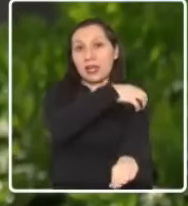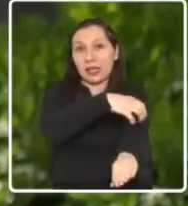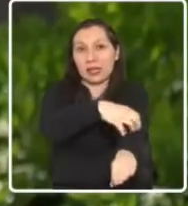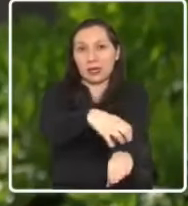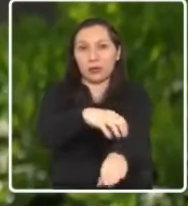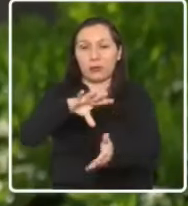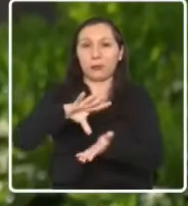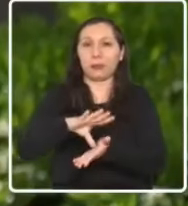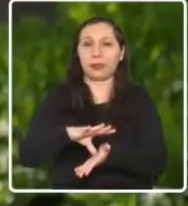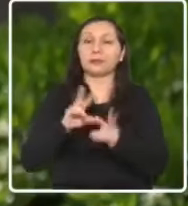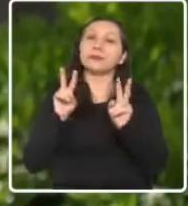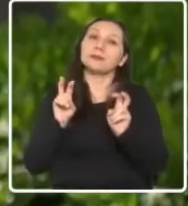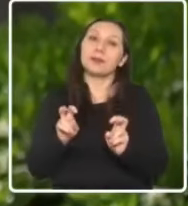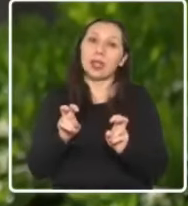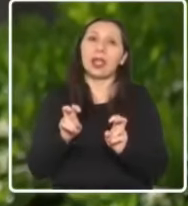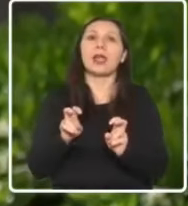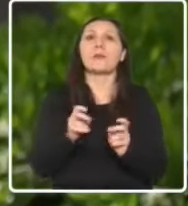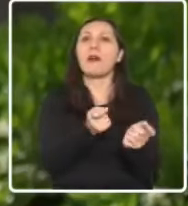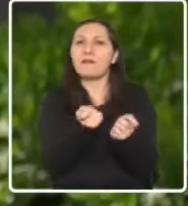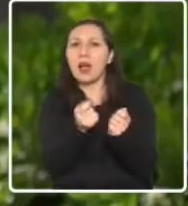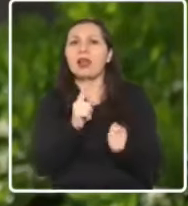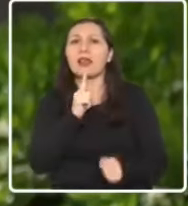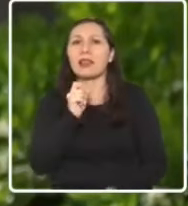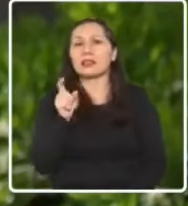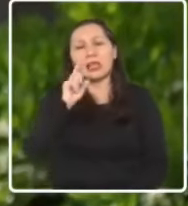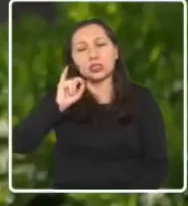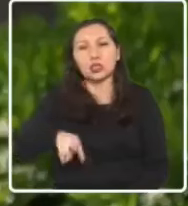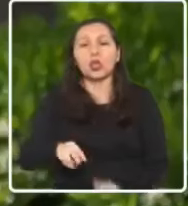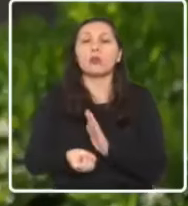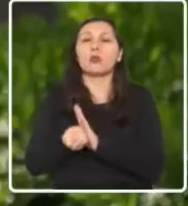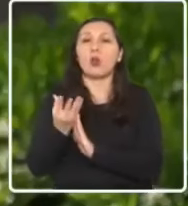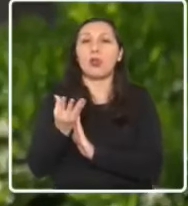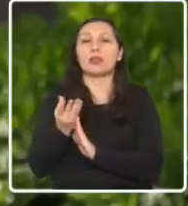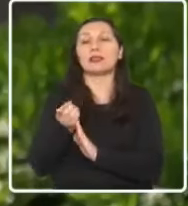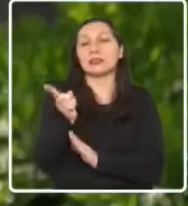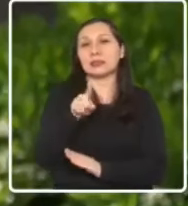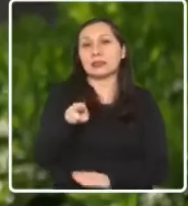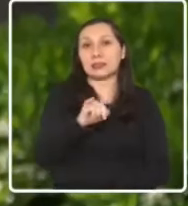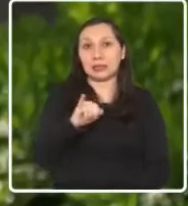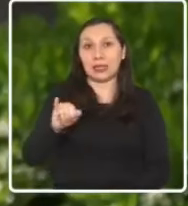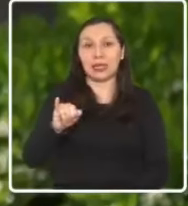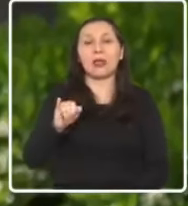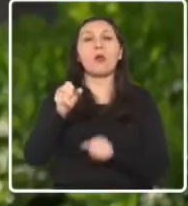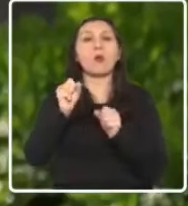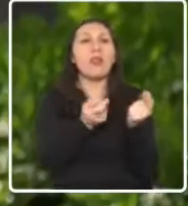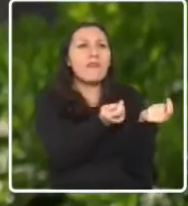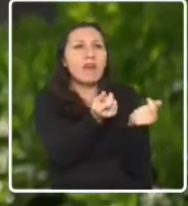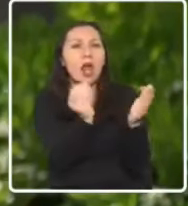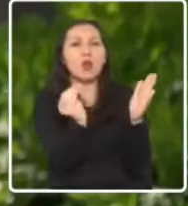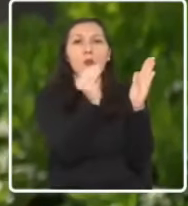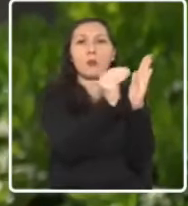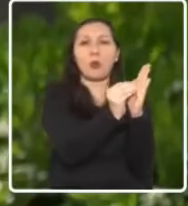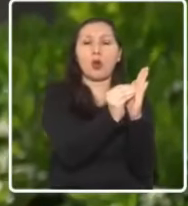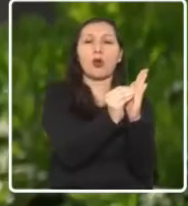país. En materia de tasación, se moderniza la facultad del Servicio de Impuestos Internos para tasar,